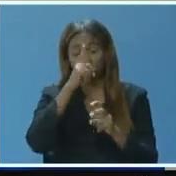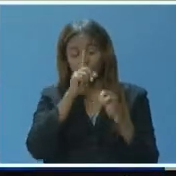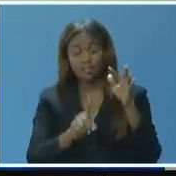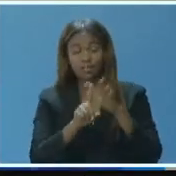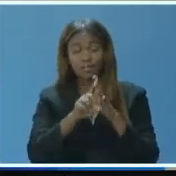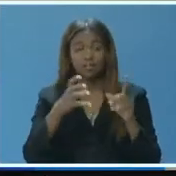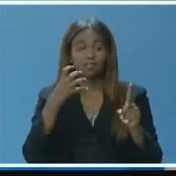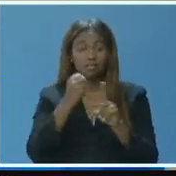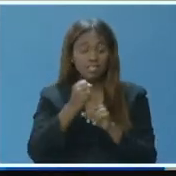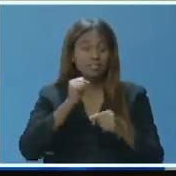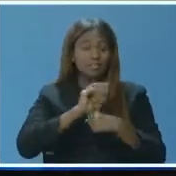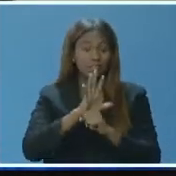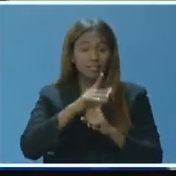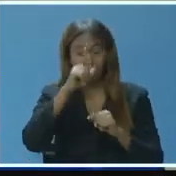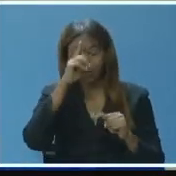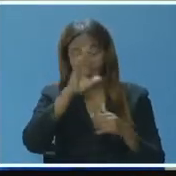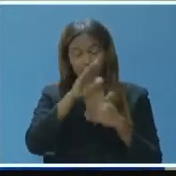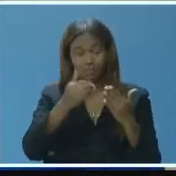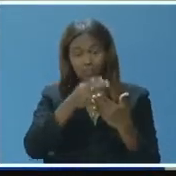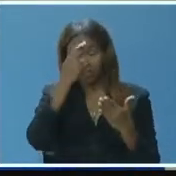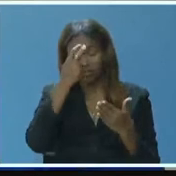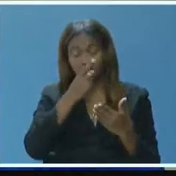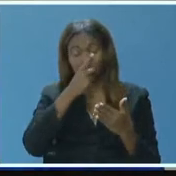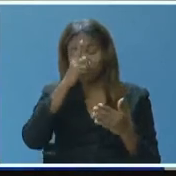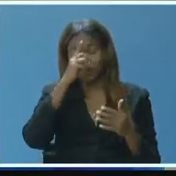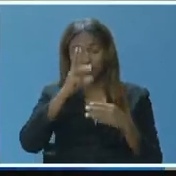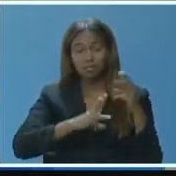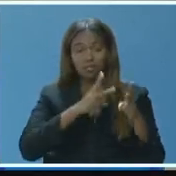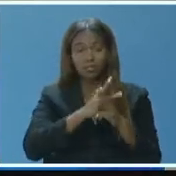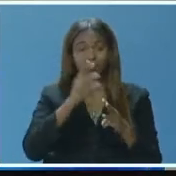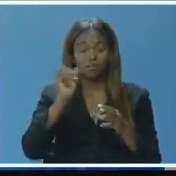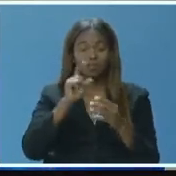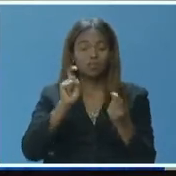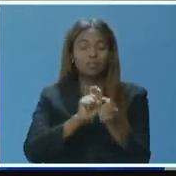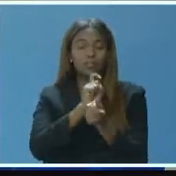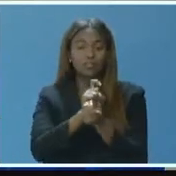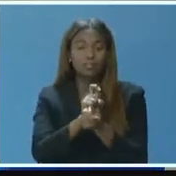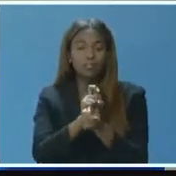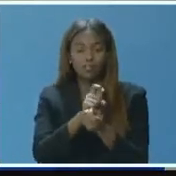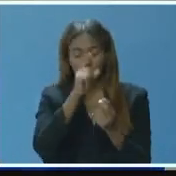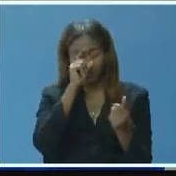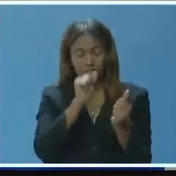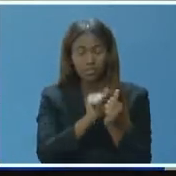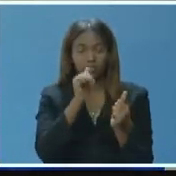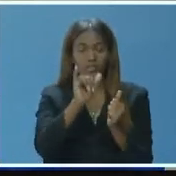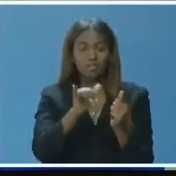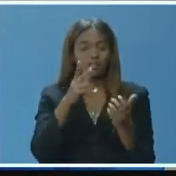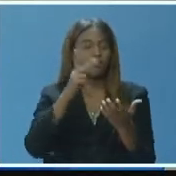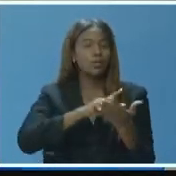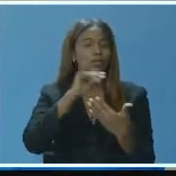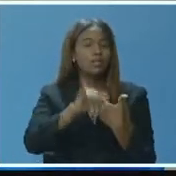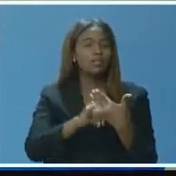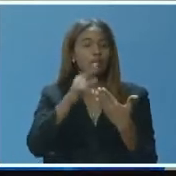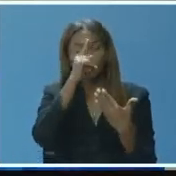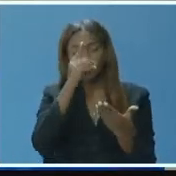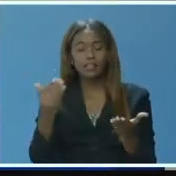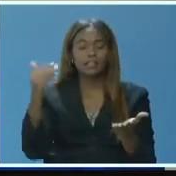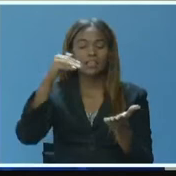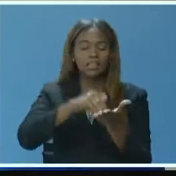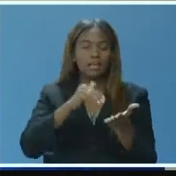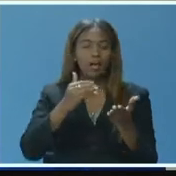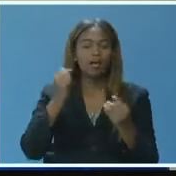coronavirus para toda la República Dominicana, para el mundo y específicamente para el sector agropecuario, pero ya es hora de reactivarnos,